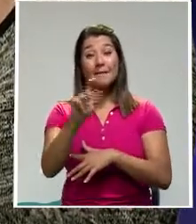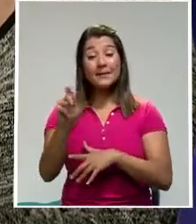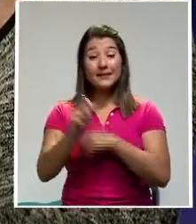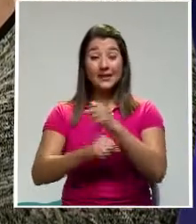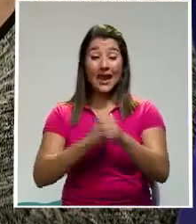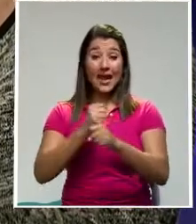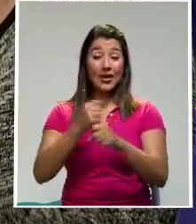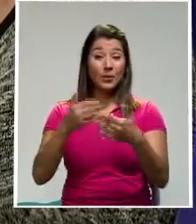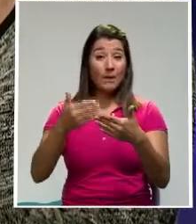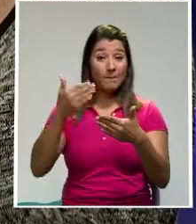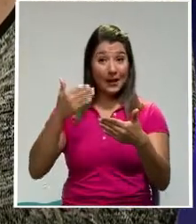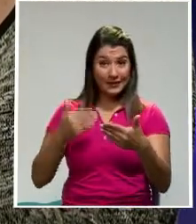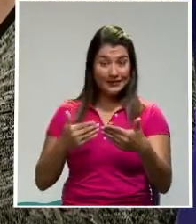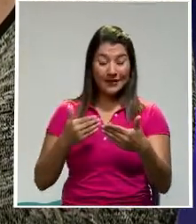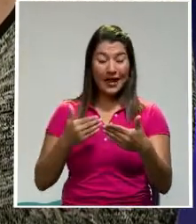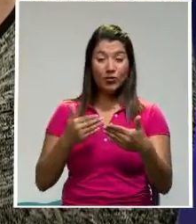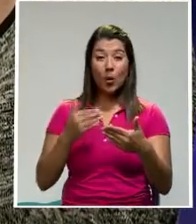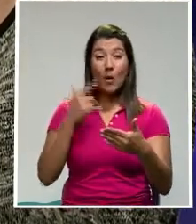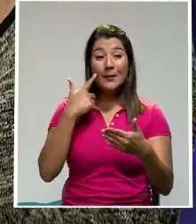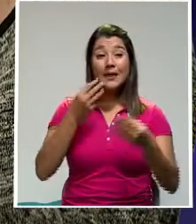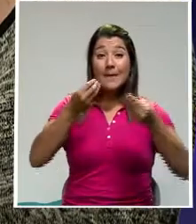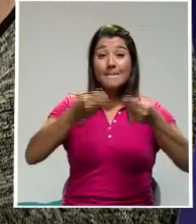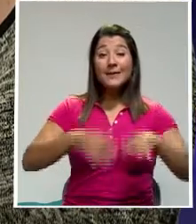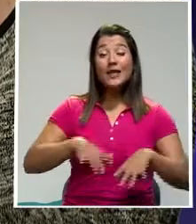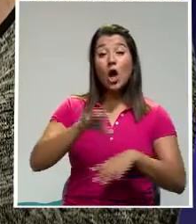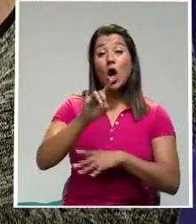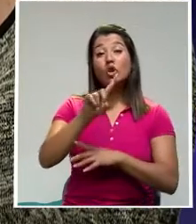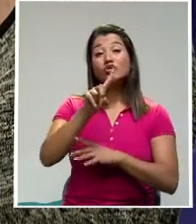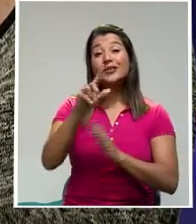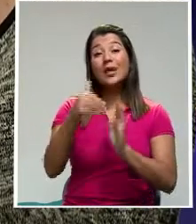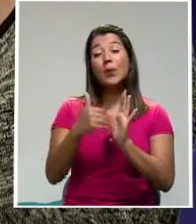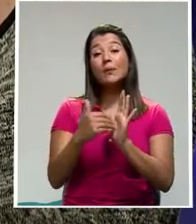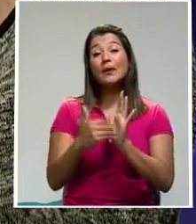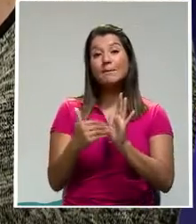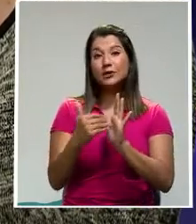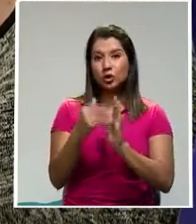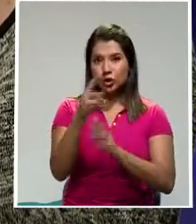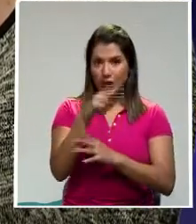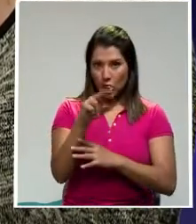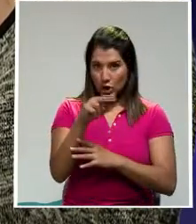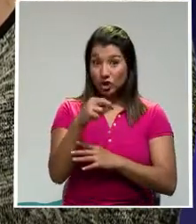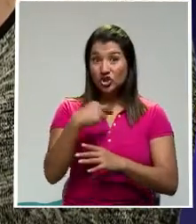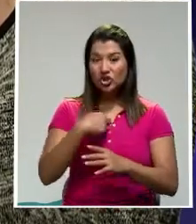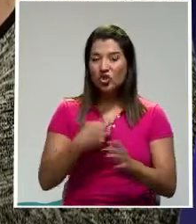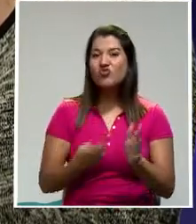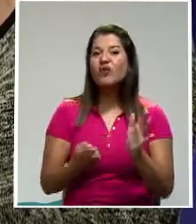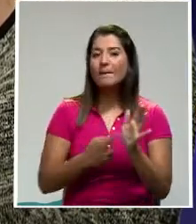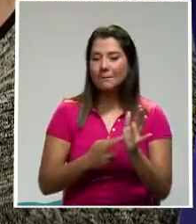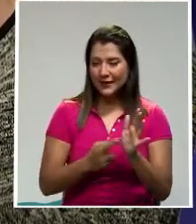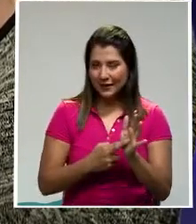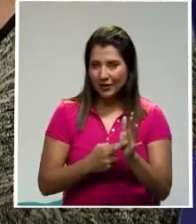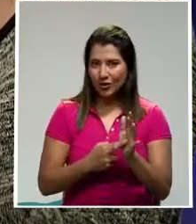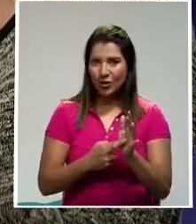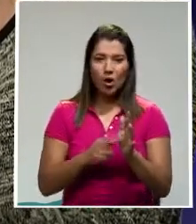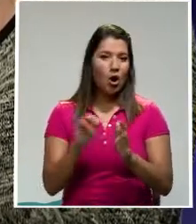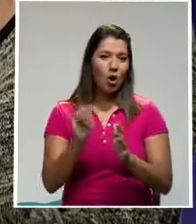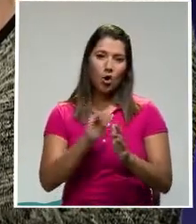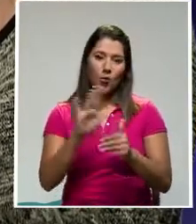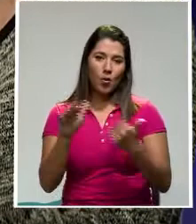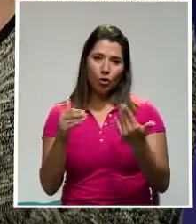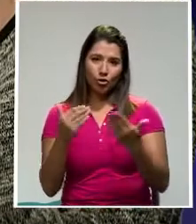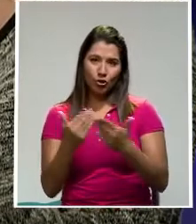año pasado una pérdida de 81.000 millones de colones. Repito, la cifra es, como todas las cifras del